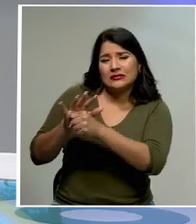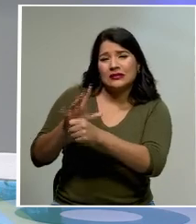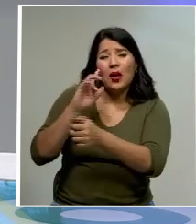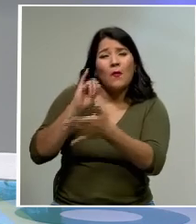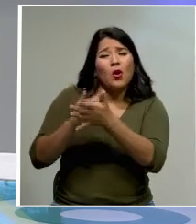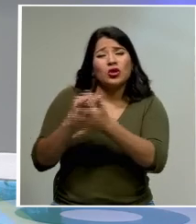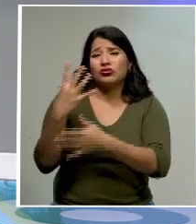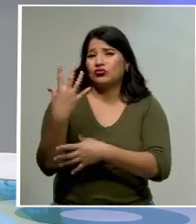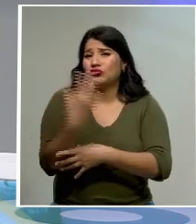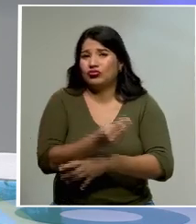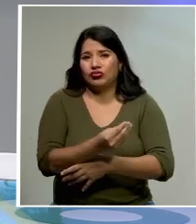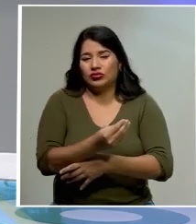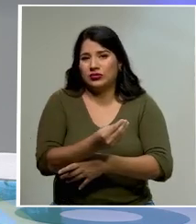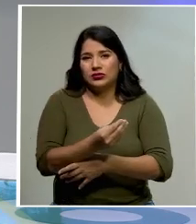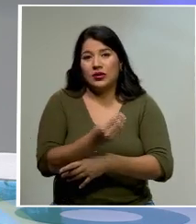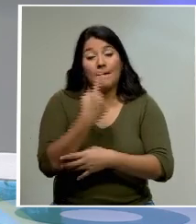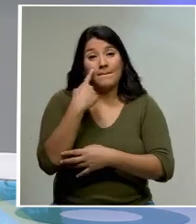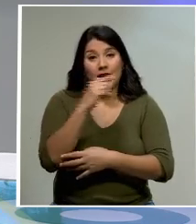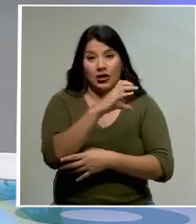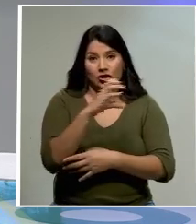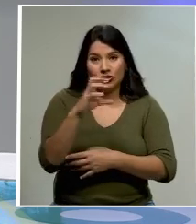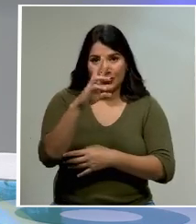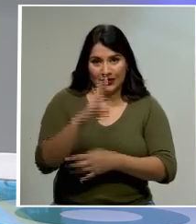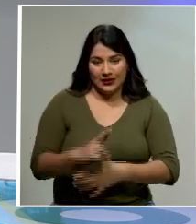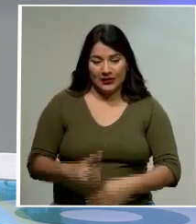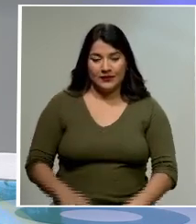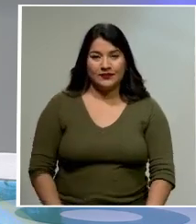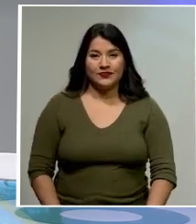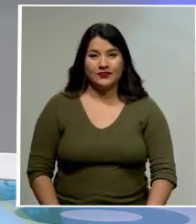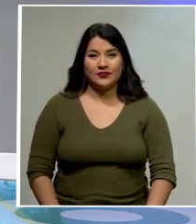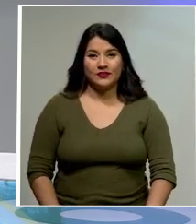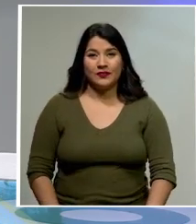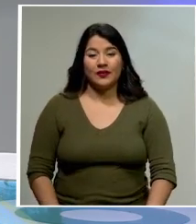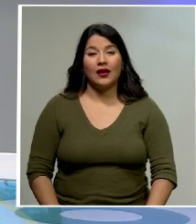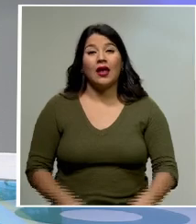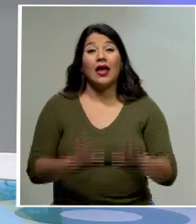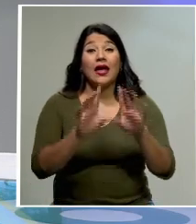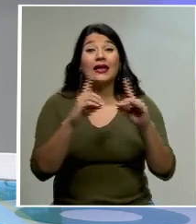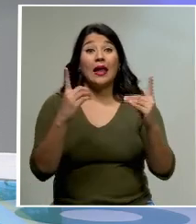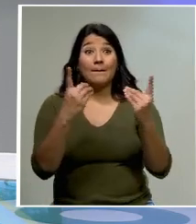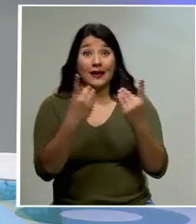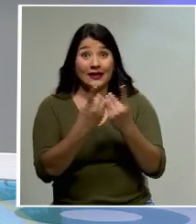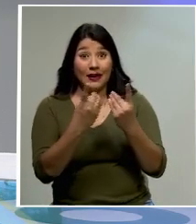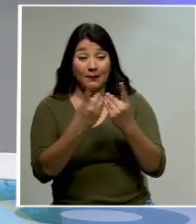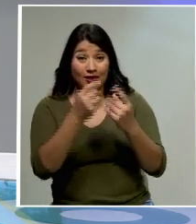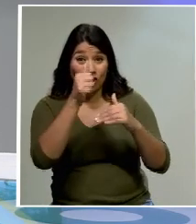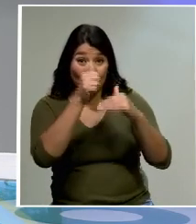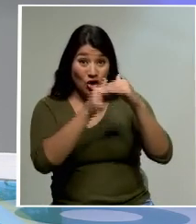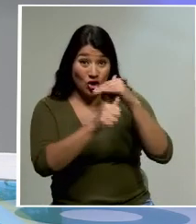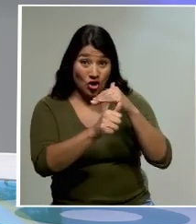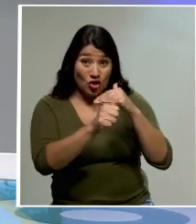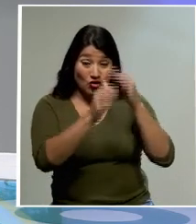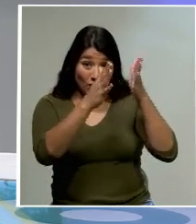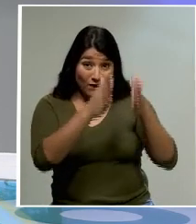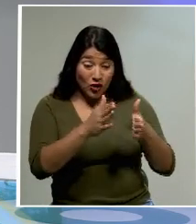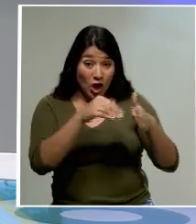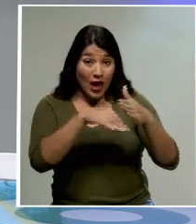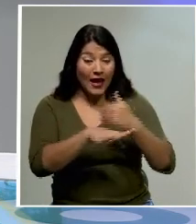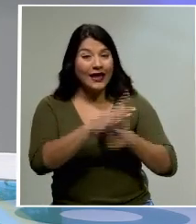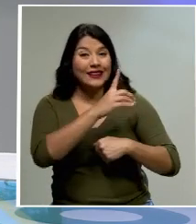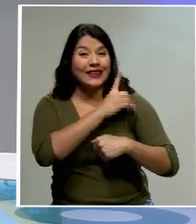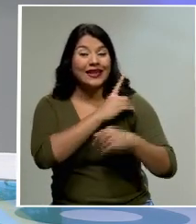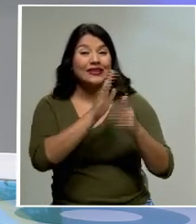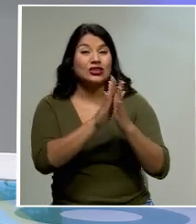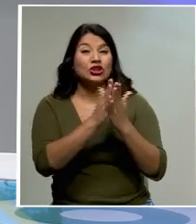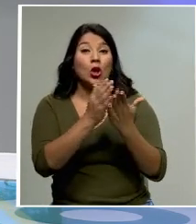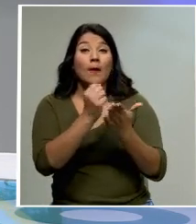huyen de su país hacia Costa Rica. En la unidad de refugiados de la Dirección de Migración aseguran